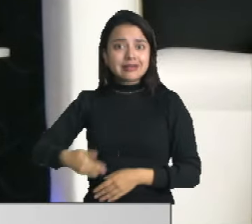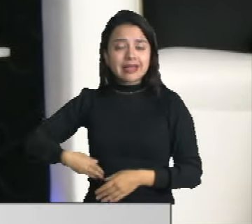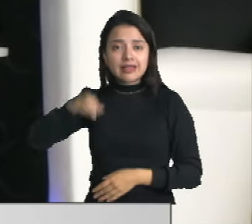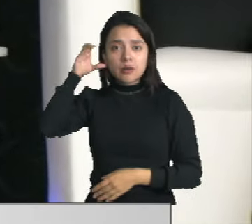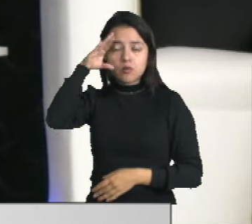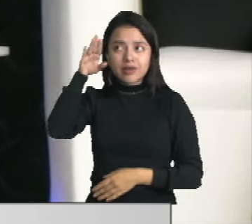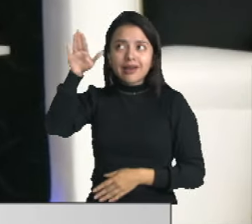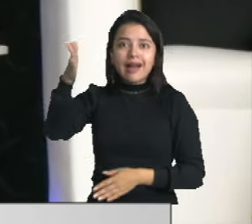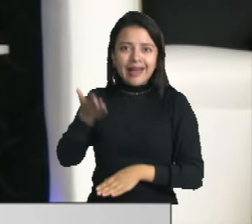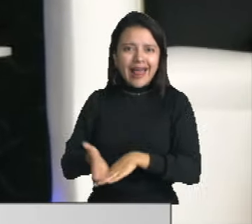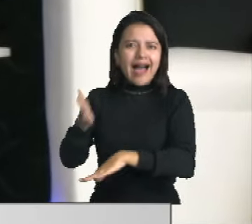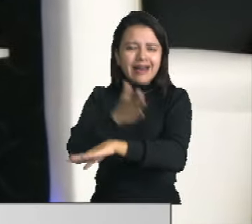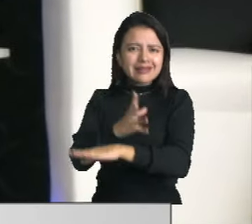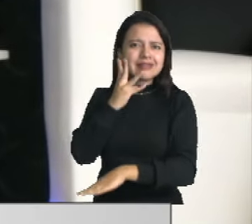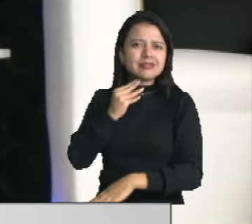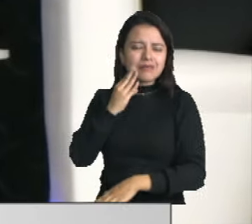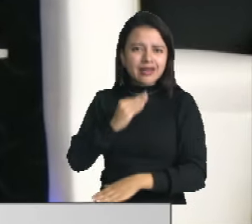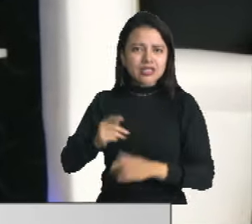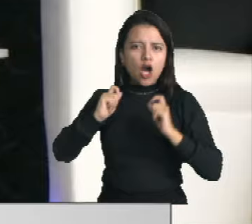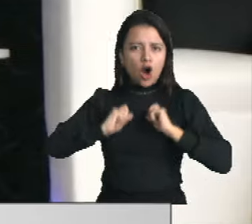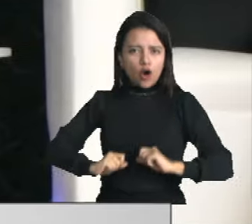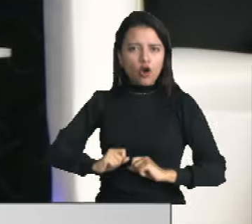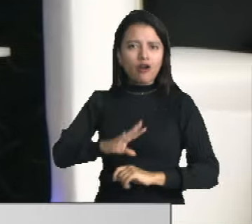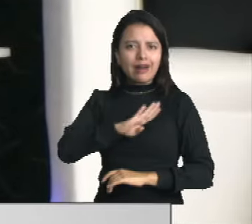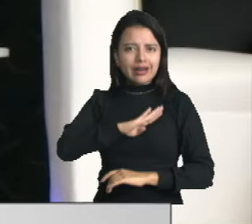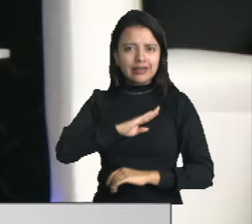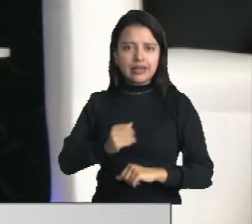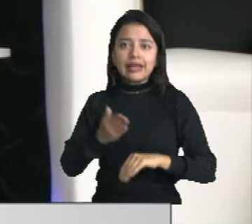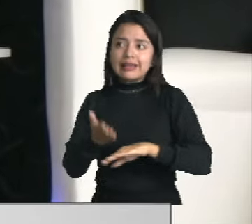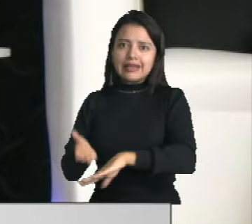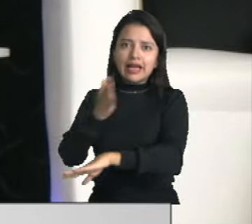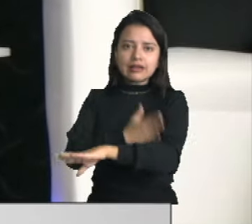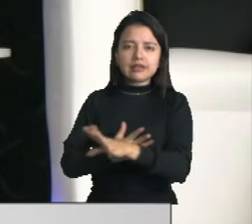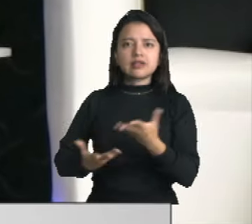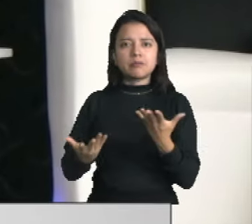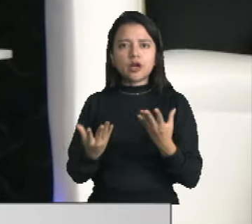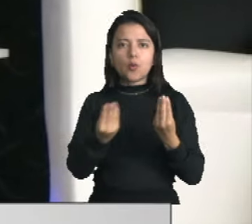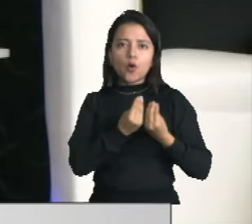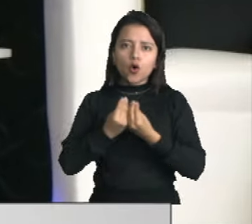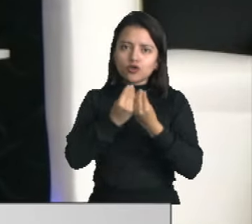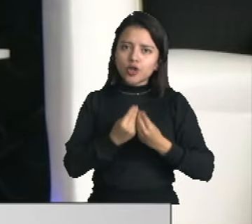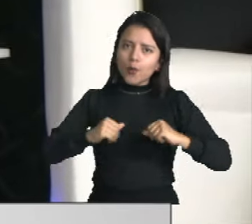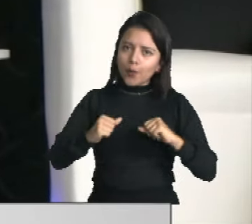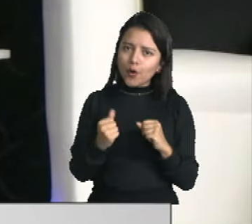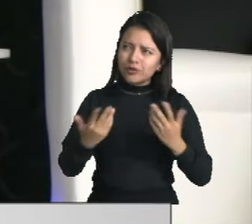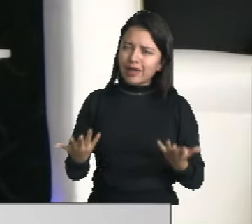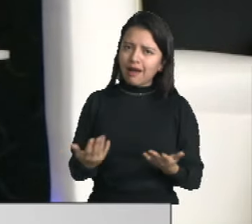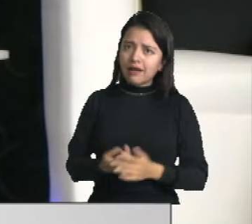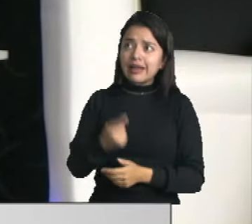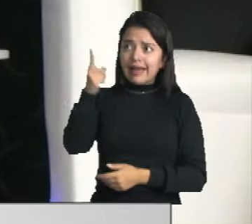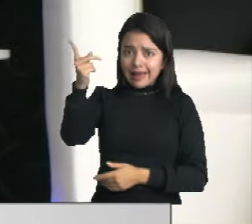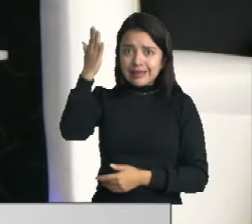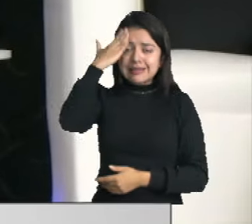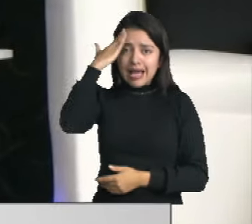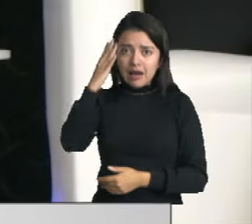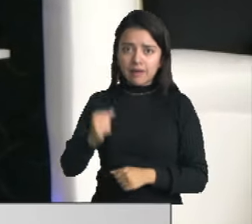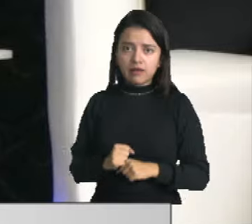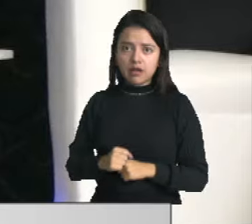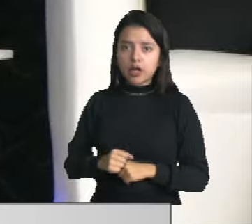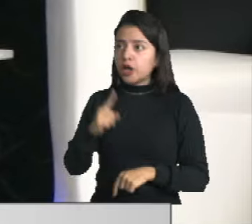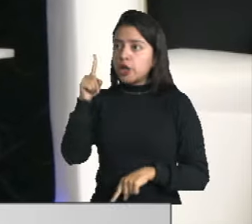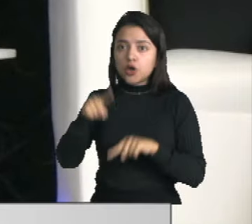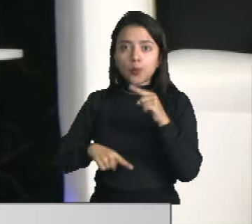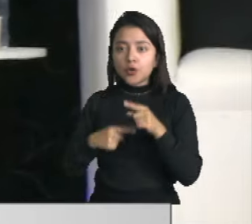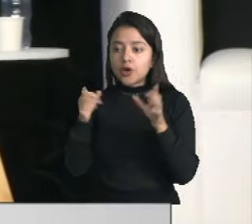y parte de su gabinete fue gabinete en Bogotá. Entonces, hay cosas que ellos quisieron hacer que no